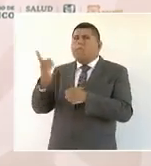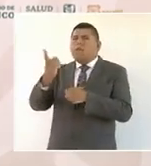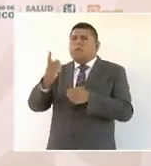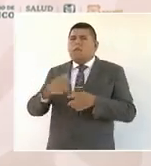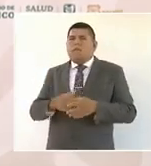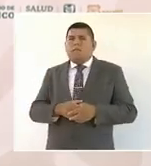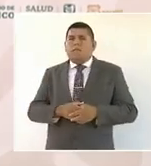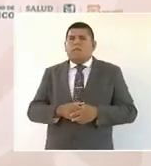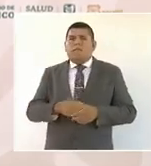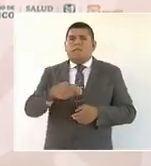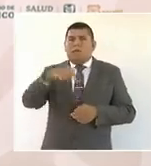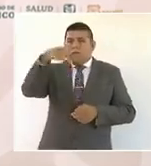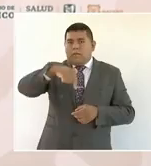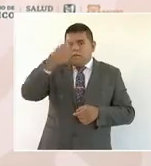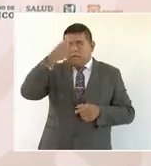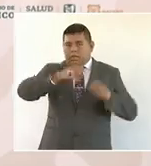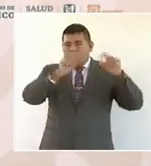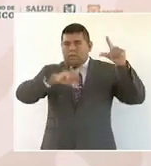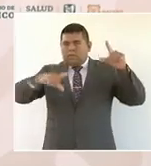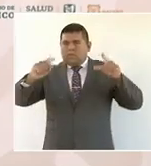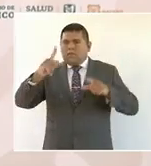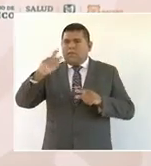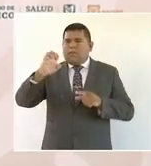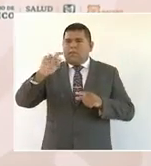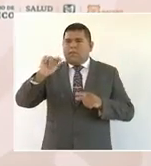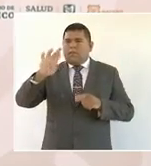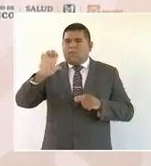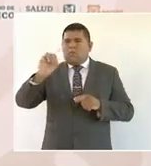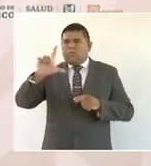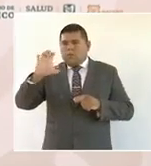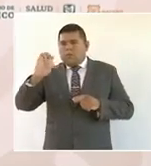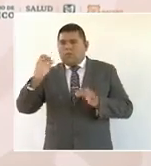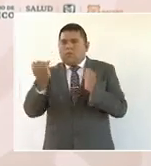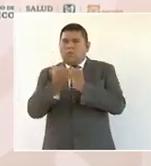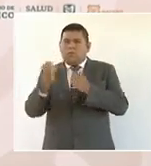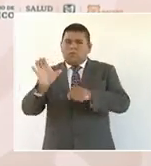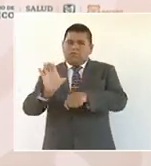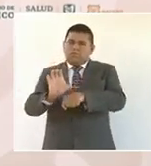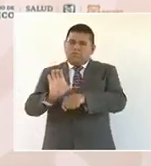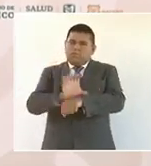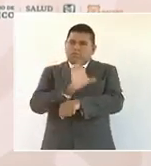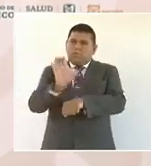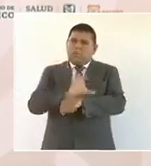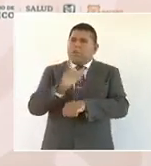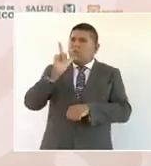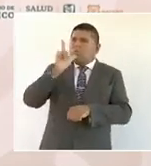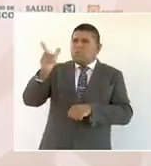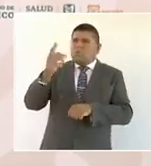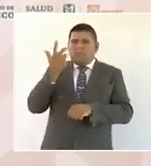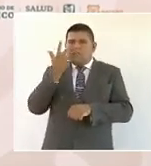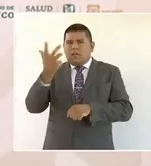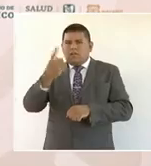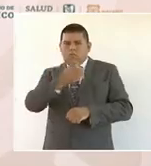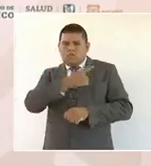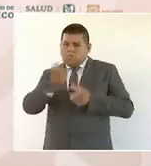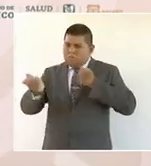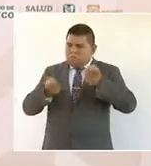rescatar nuestro petróleo y la industria eléctrica nacional. Bueno, aunque parezca